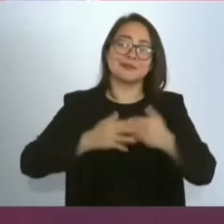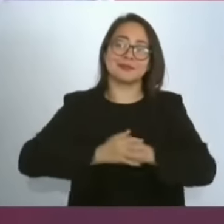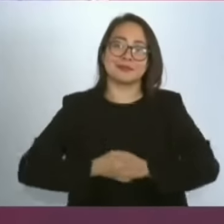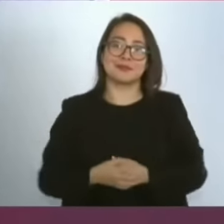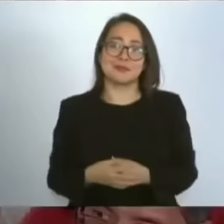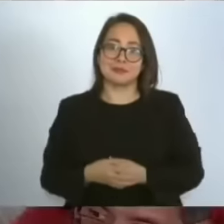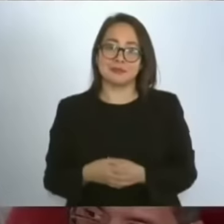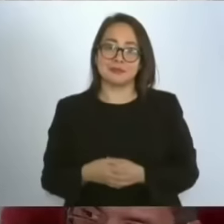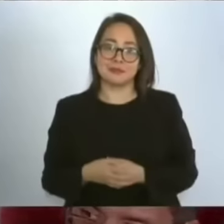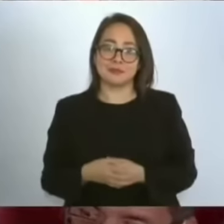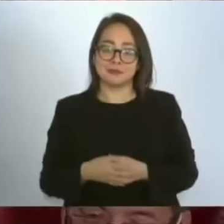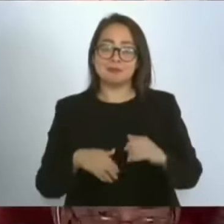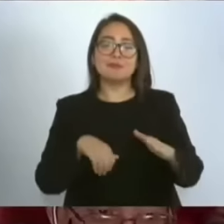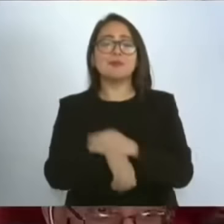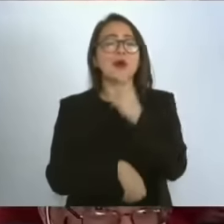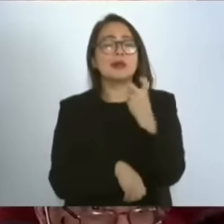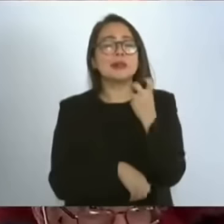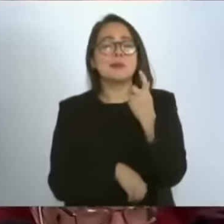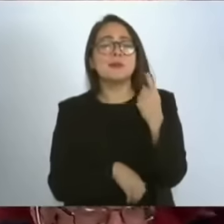Porque